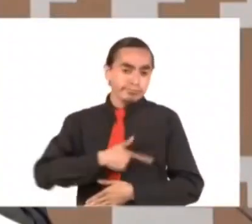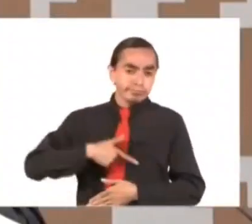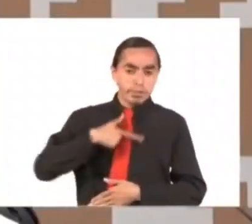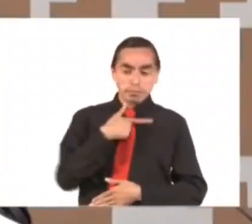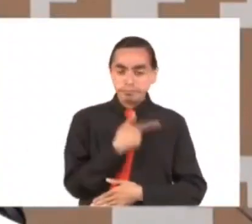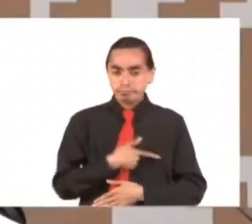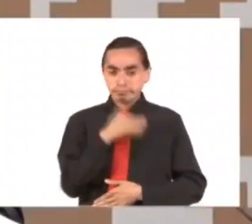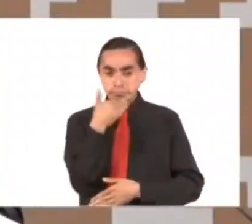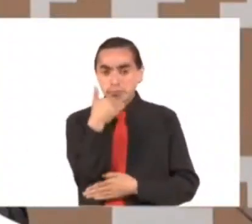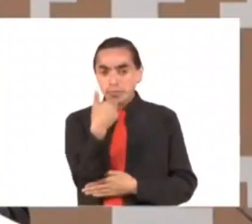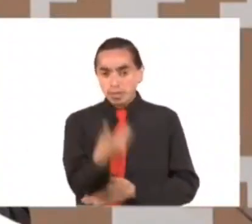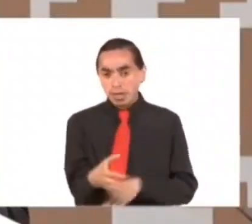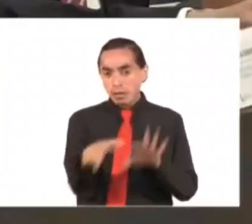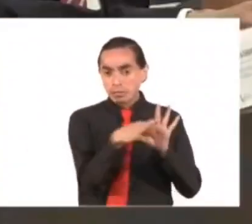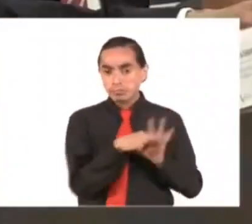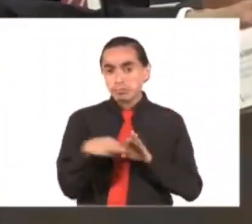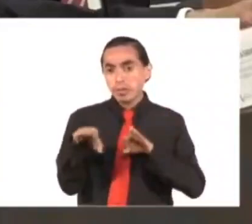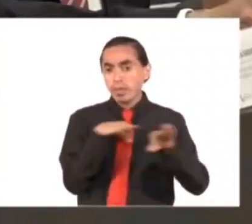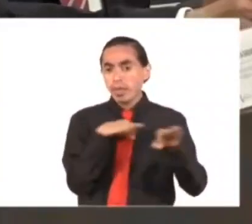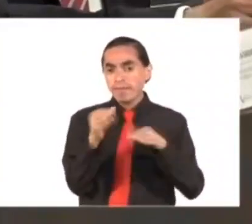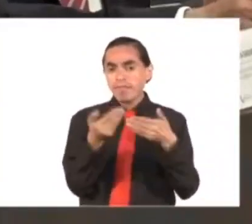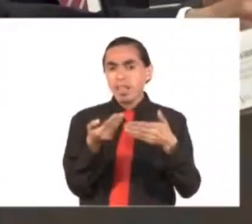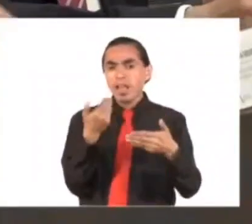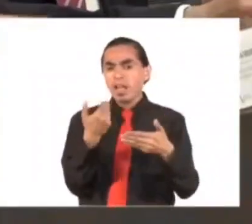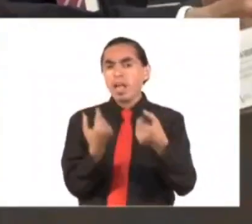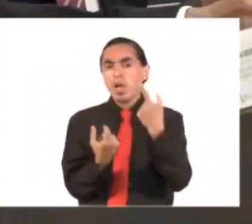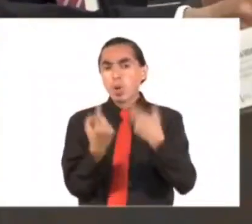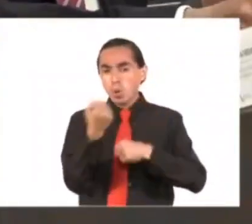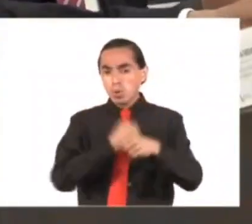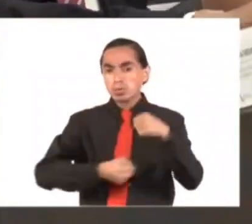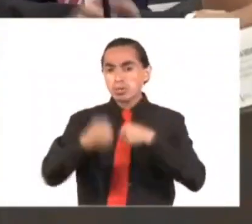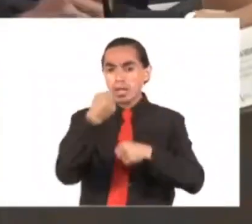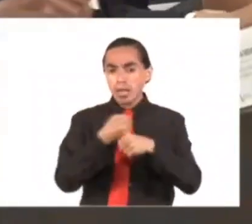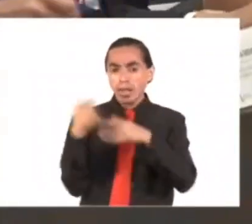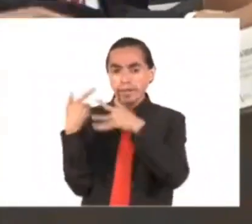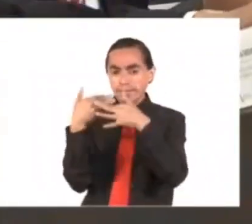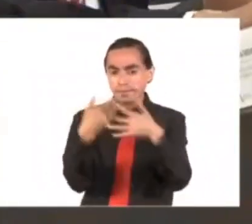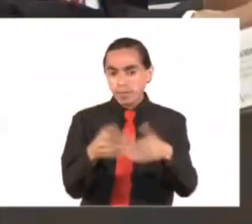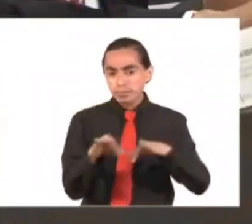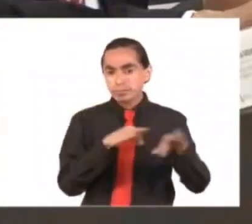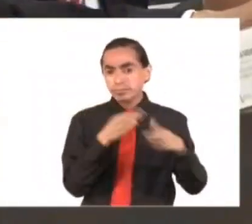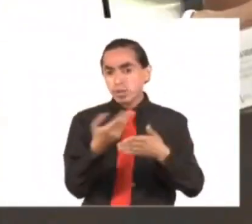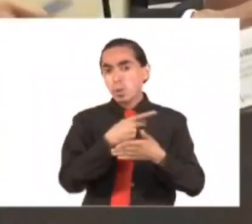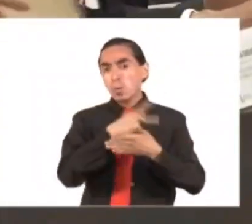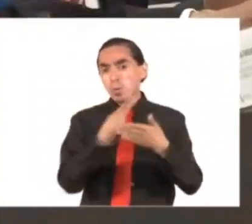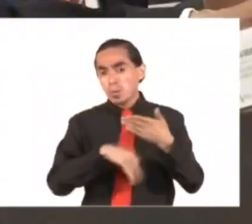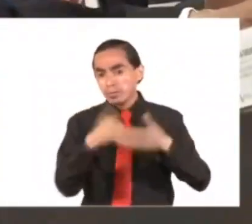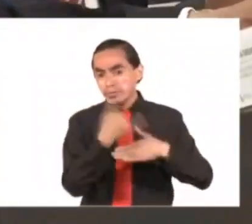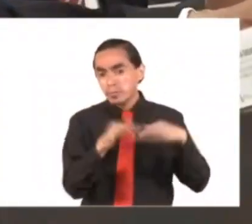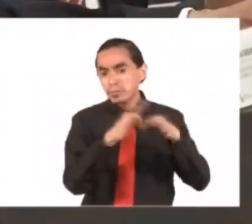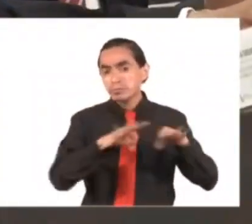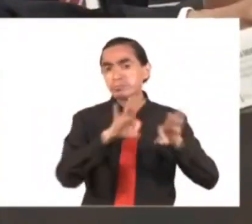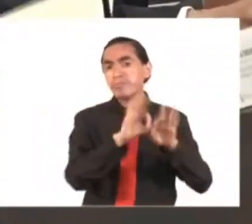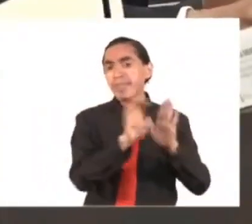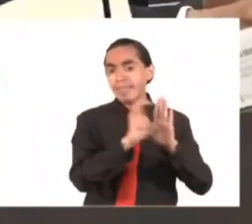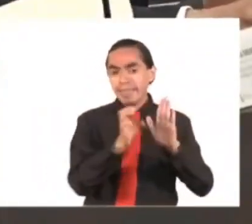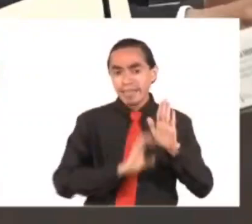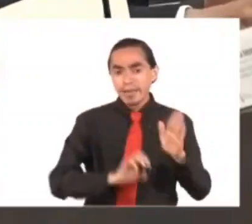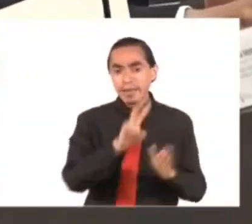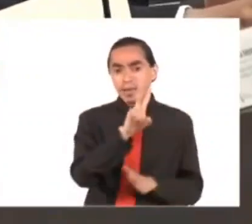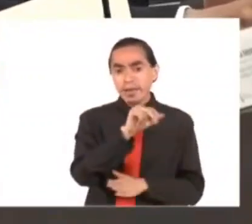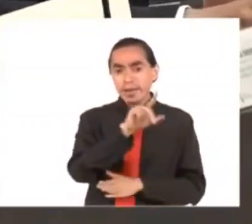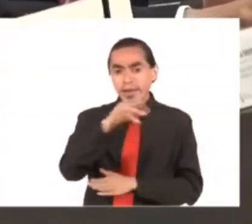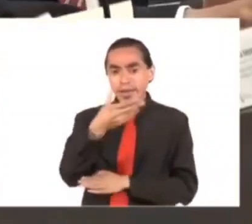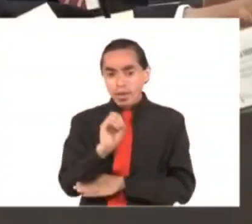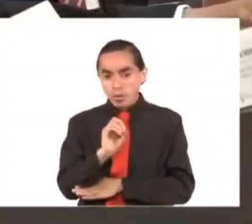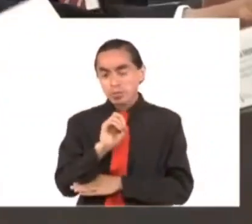hemos estado trabajando de la mano durante los últimos años en proyectos tan importantes como el de Vallejo, por ejemplo, así como en